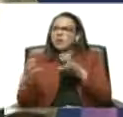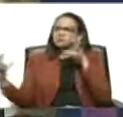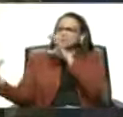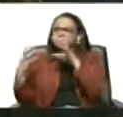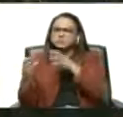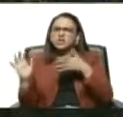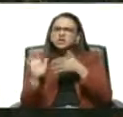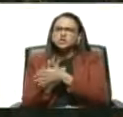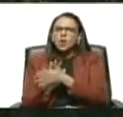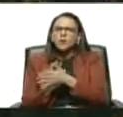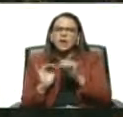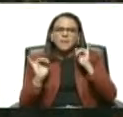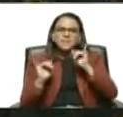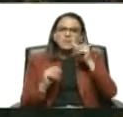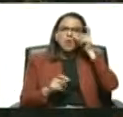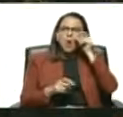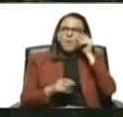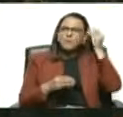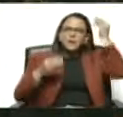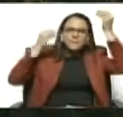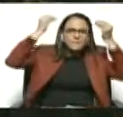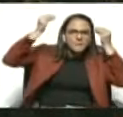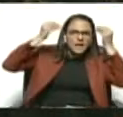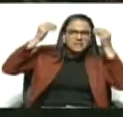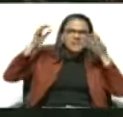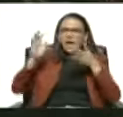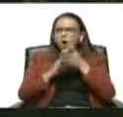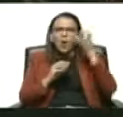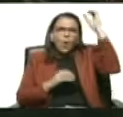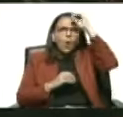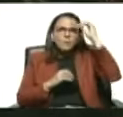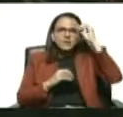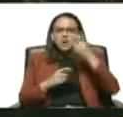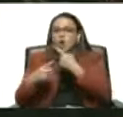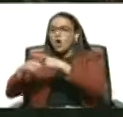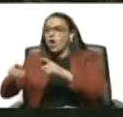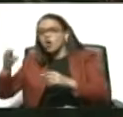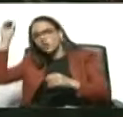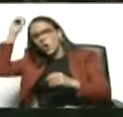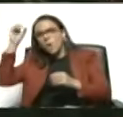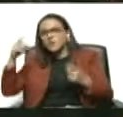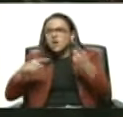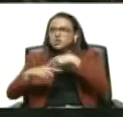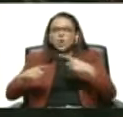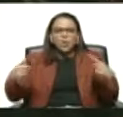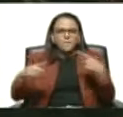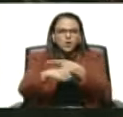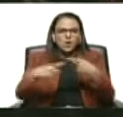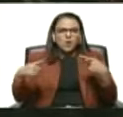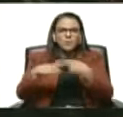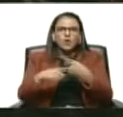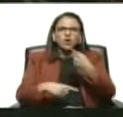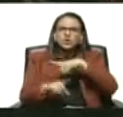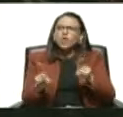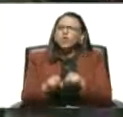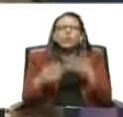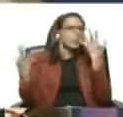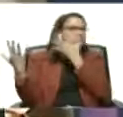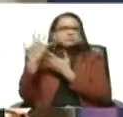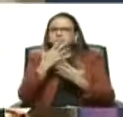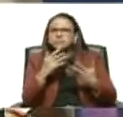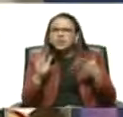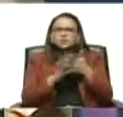el bolivarianismo, que tiene que ver con una concepción de la vida, que tiene que ver con un modo